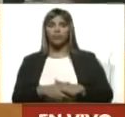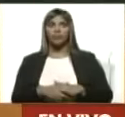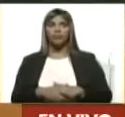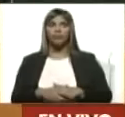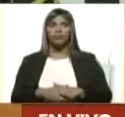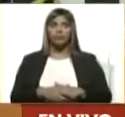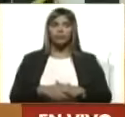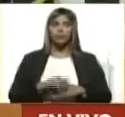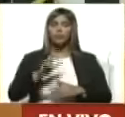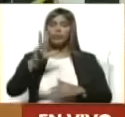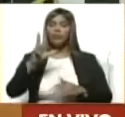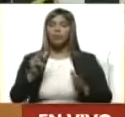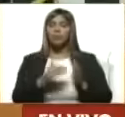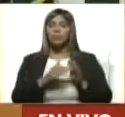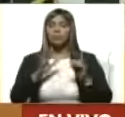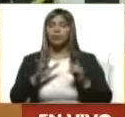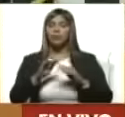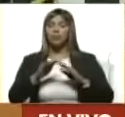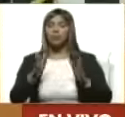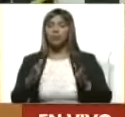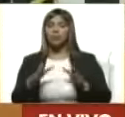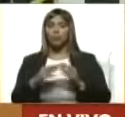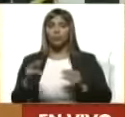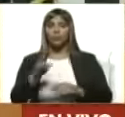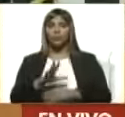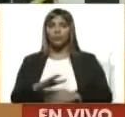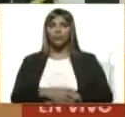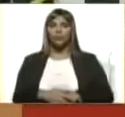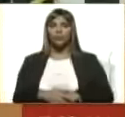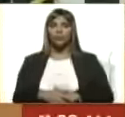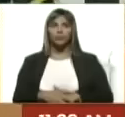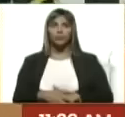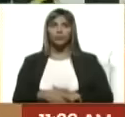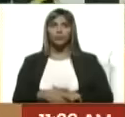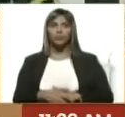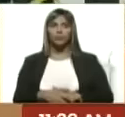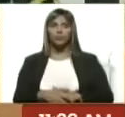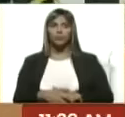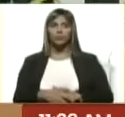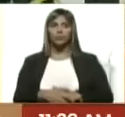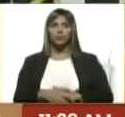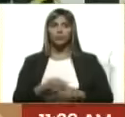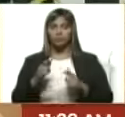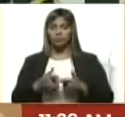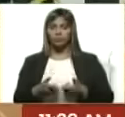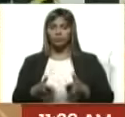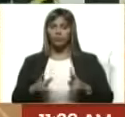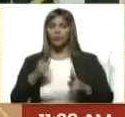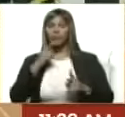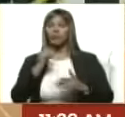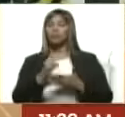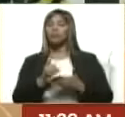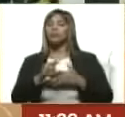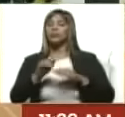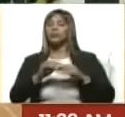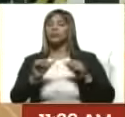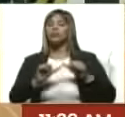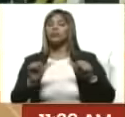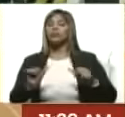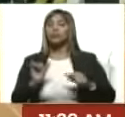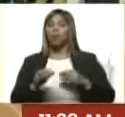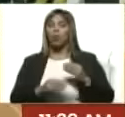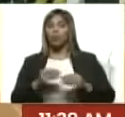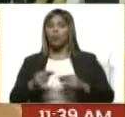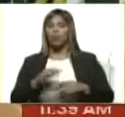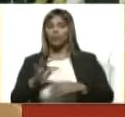esto son 3.000, 6 mesas en todo el país. Nos va a va a permitir probar el sistema y funcionamiento de las máquinas